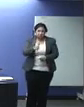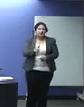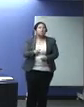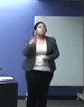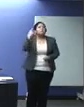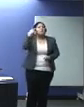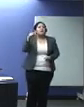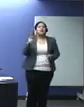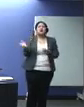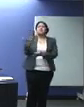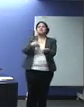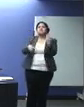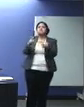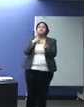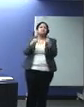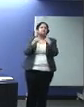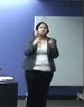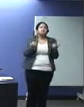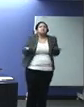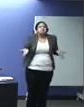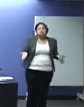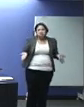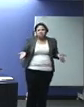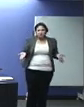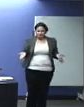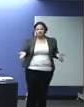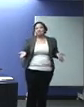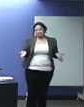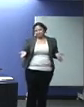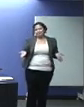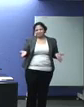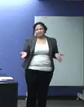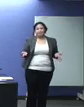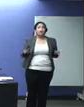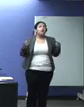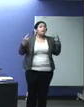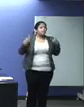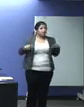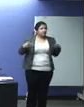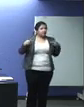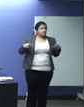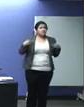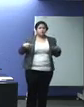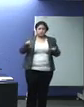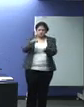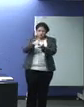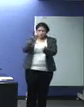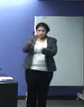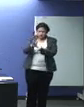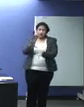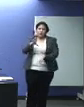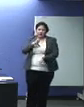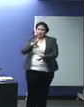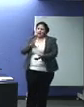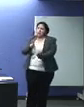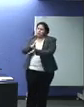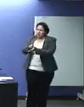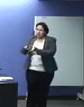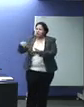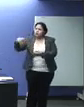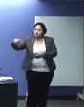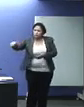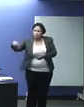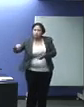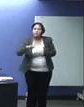Académicamente se han hecho muchos avances, pero a nivel pragmático los beneficios no son para las personas con discapacidad. Existe una correspondencia entre el nombre y la